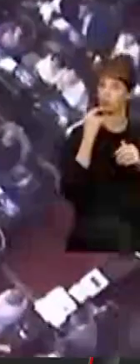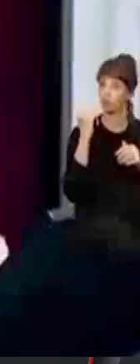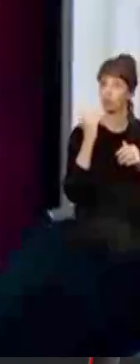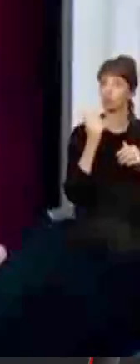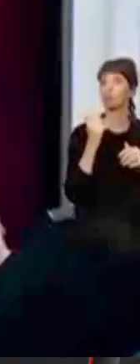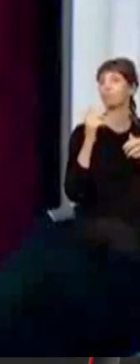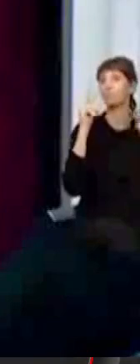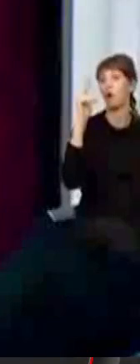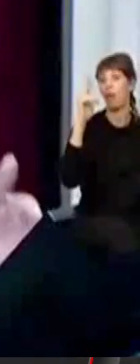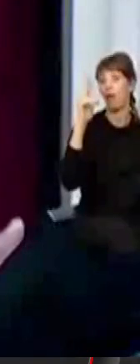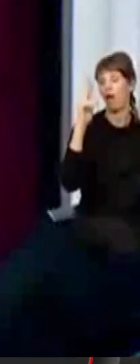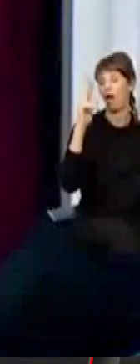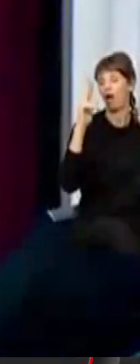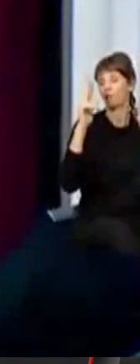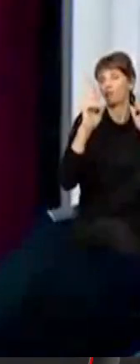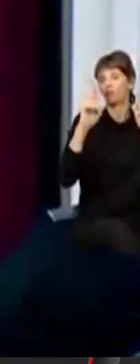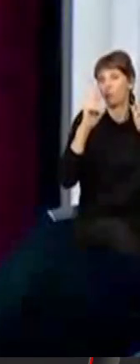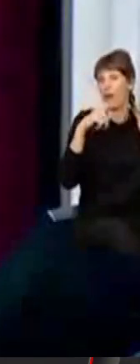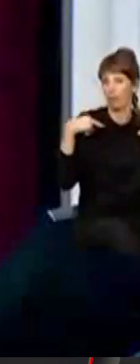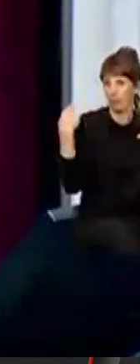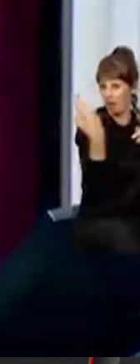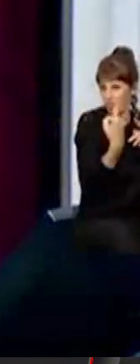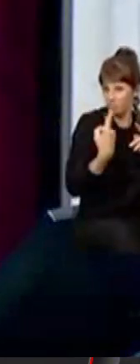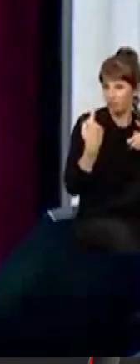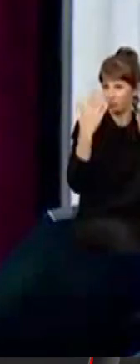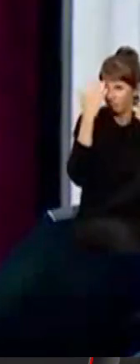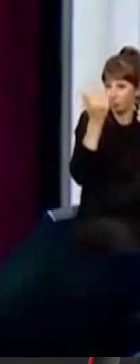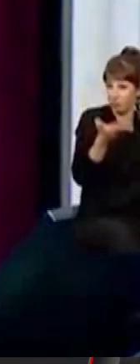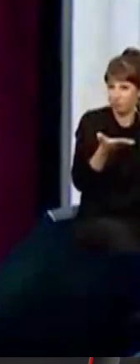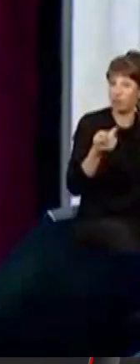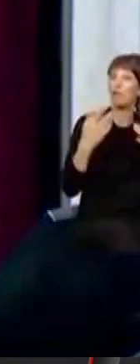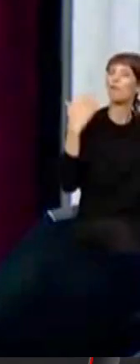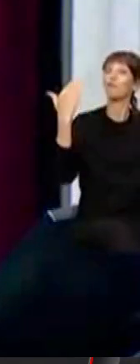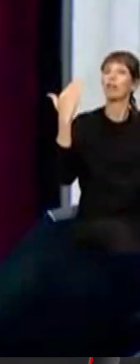podía hacer de acuerdo a ese tipo de cáncer. Así que bueno,